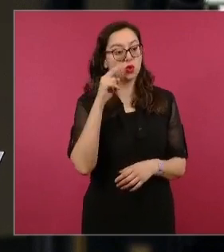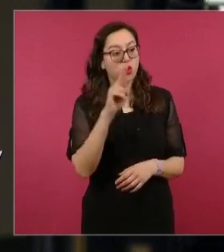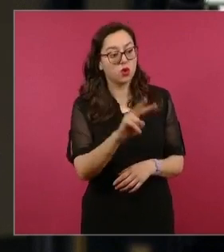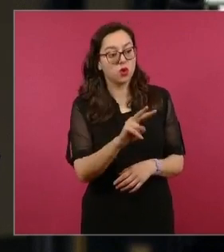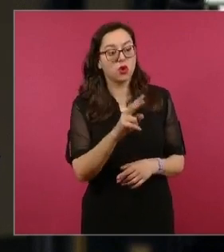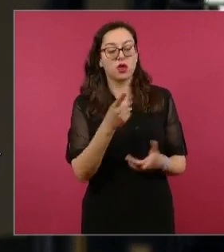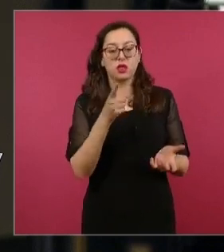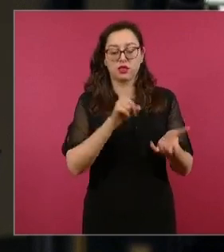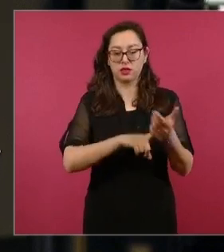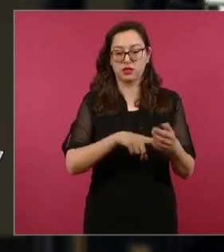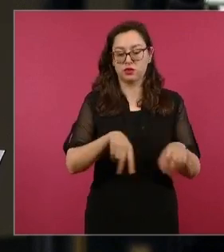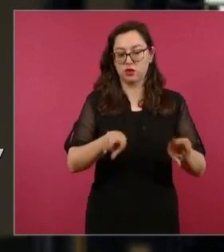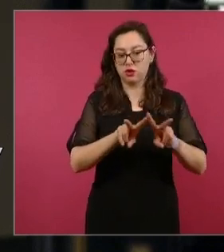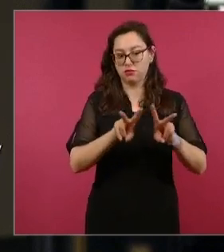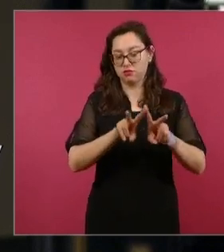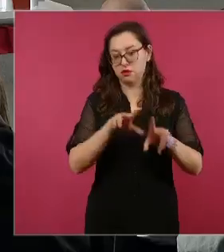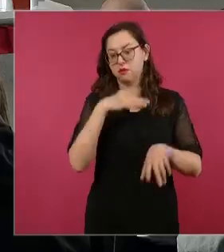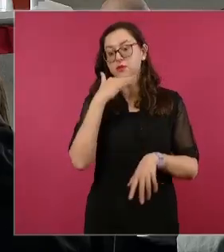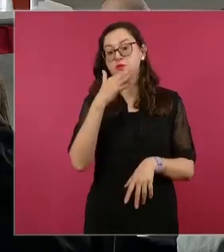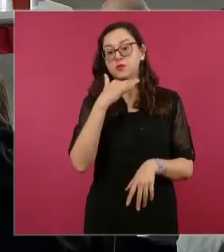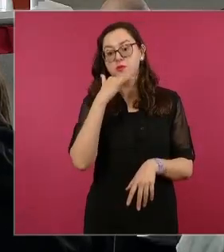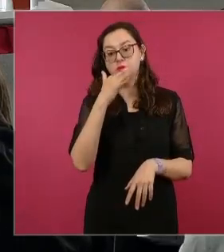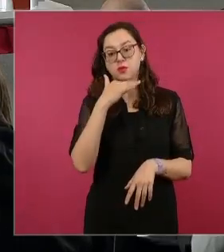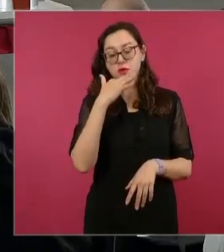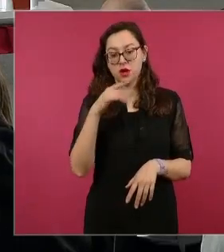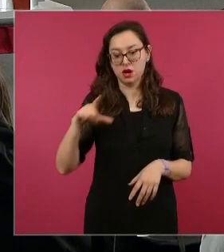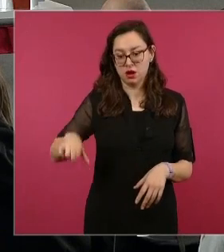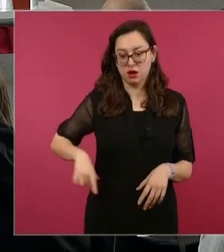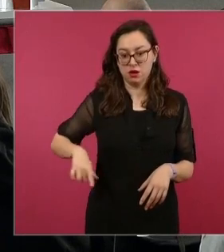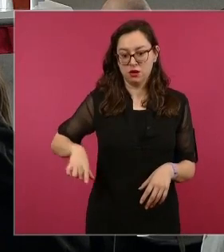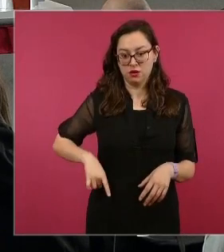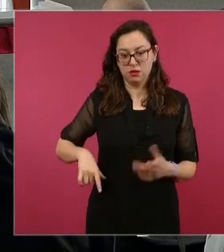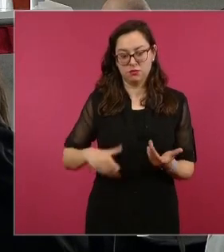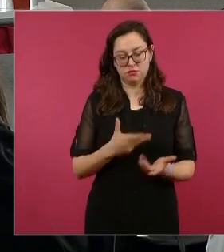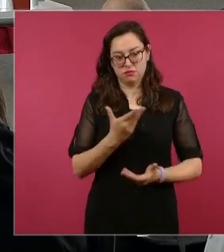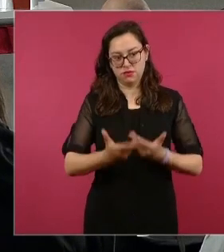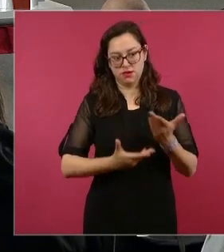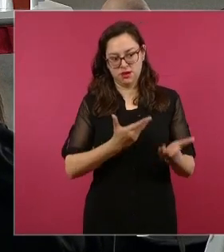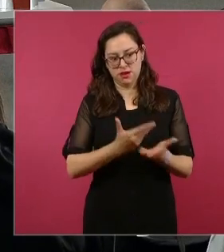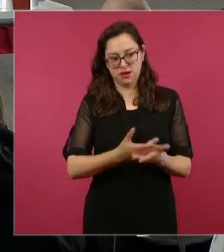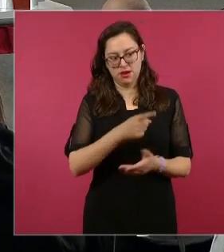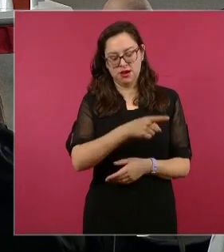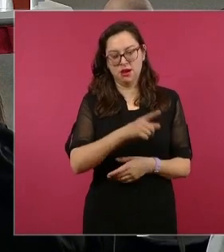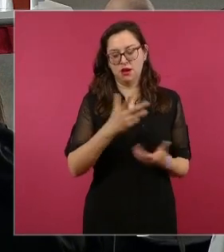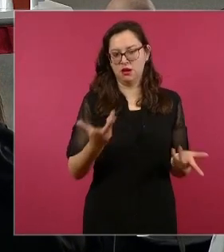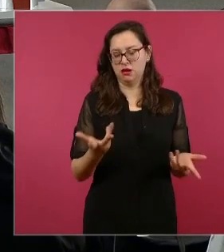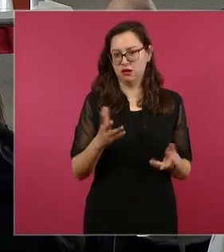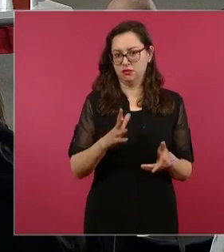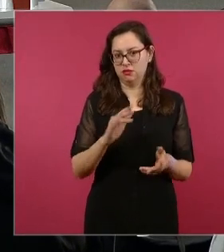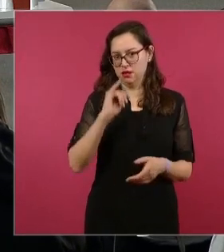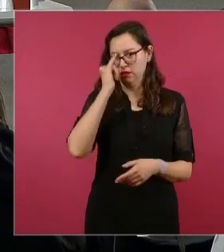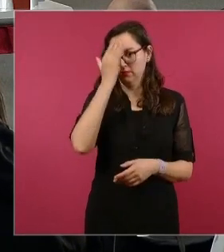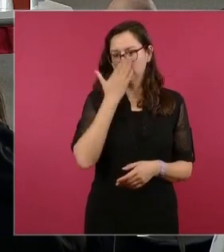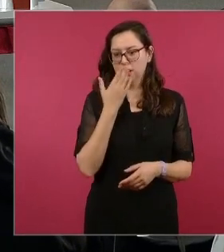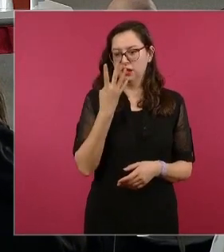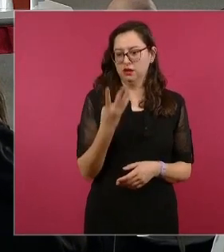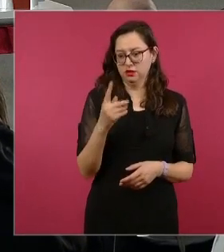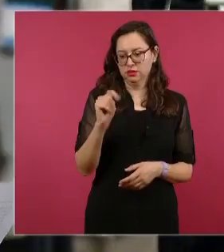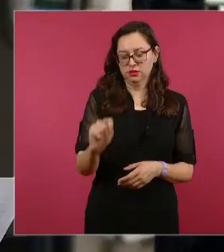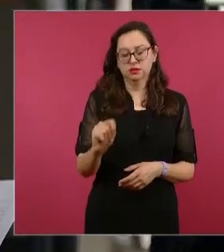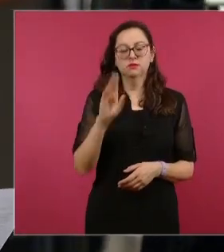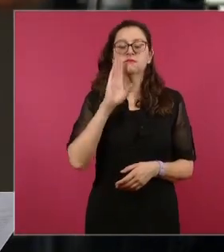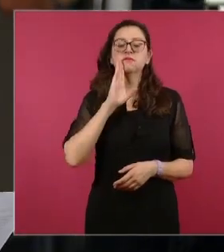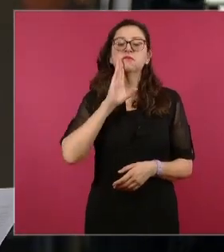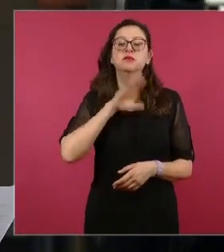han presentado dentro del INVI debido a algunos servidores que están afectando la imagen de la Cuarta Transformación, incluso